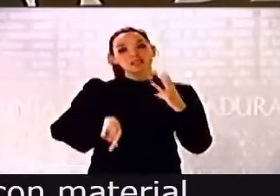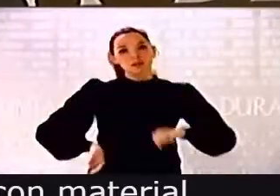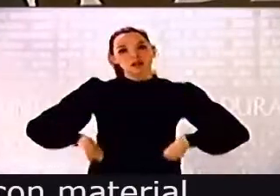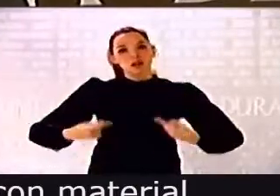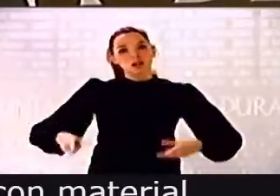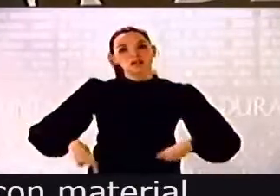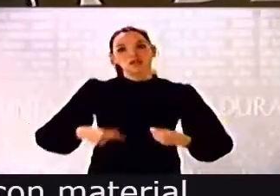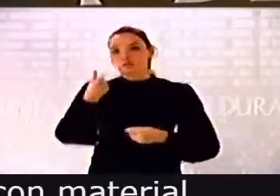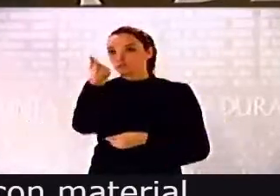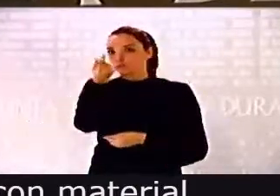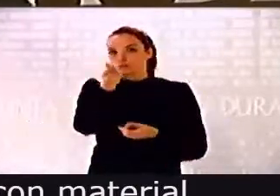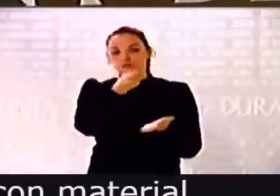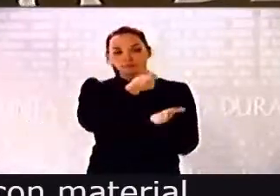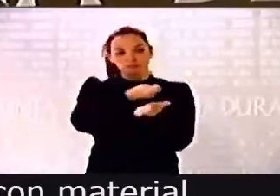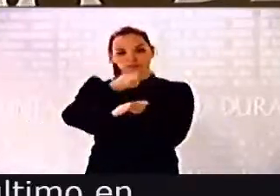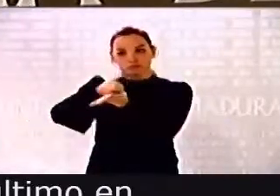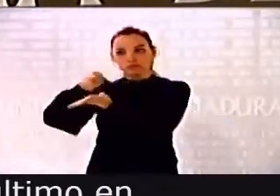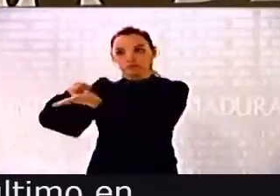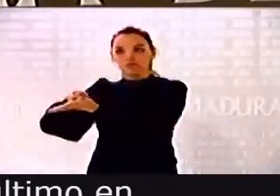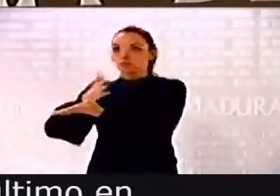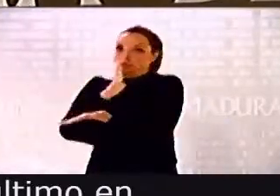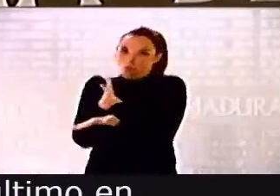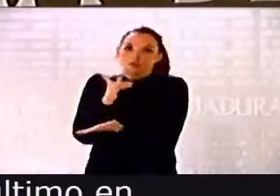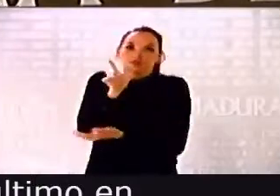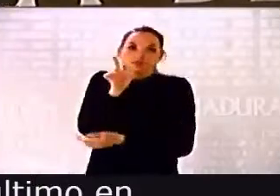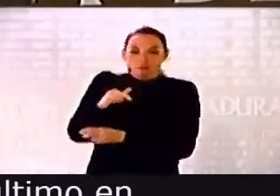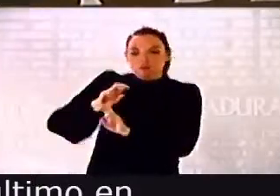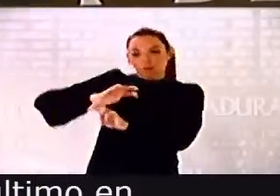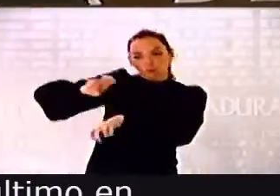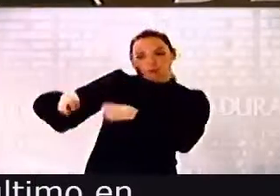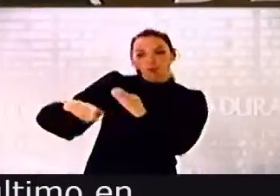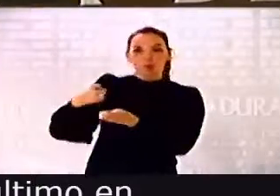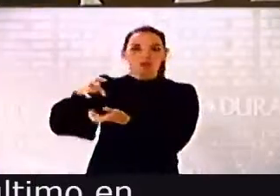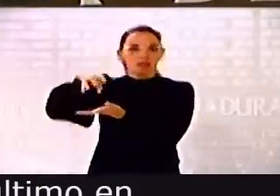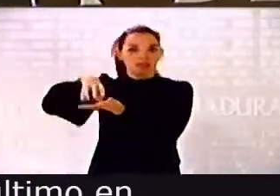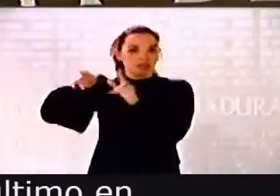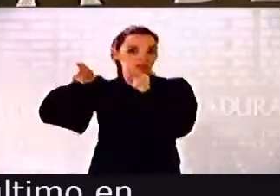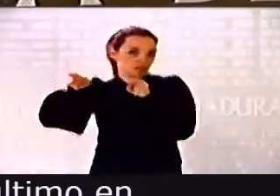inversiones, porque también hemos hecho reforma en los centros sanitarios.